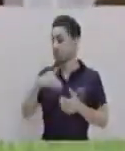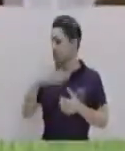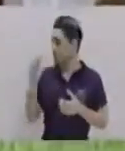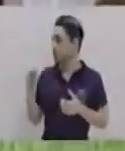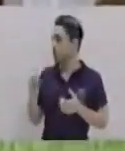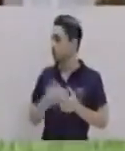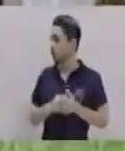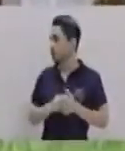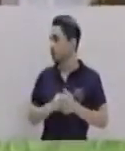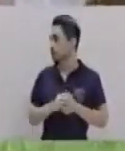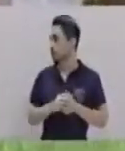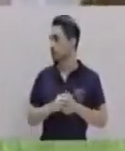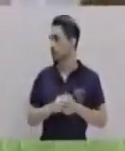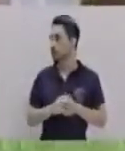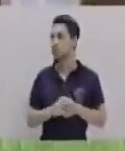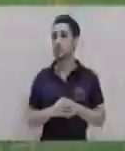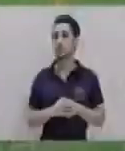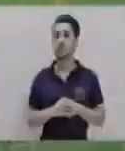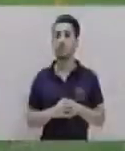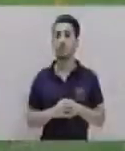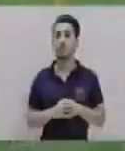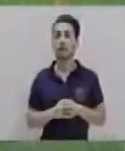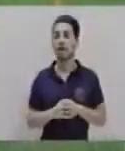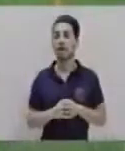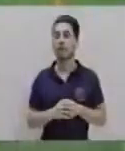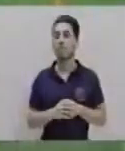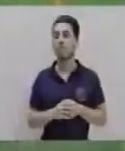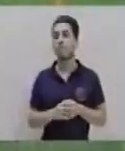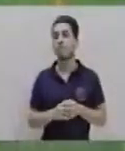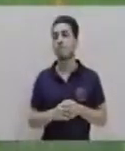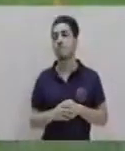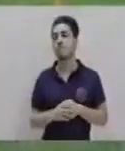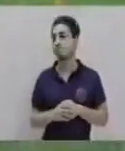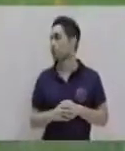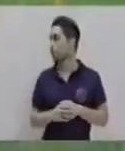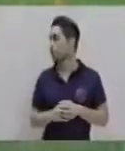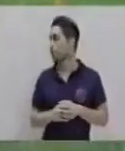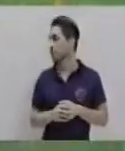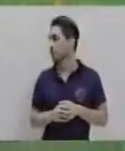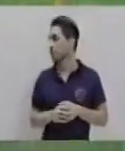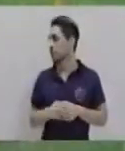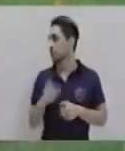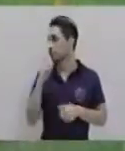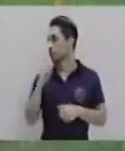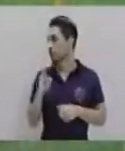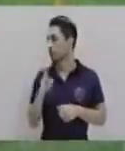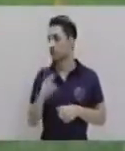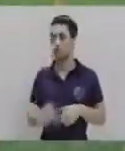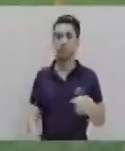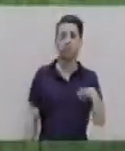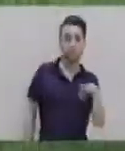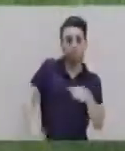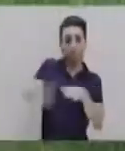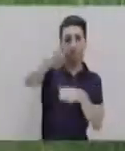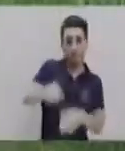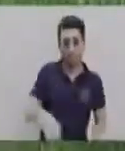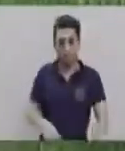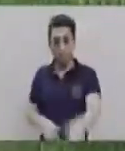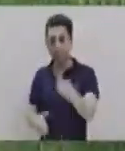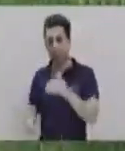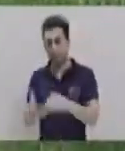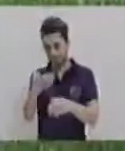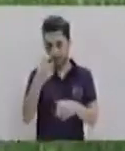es, seguimos y ahora vamos con pequeñas patadas al frente. 1,